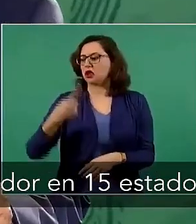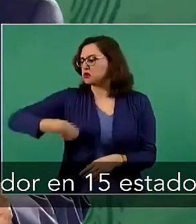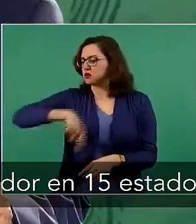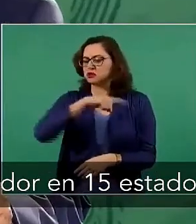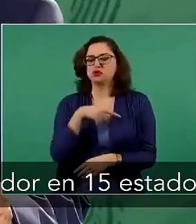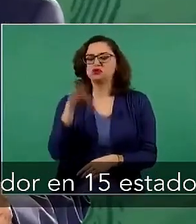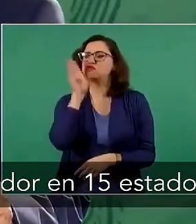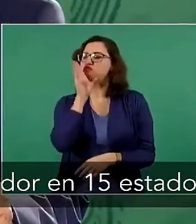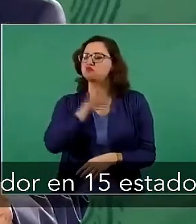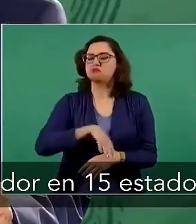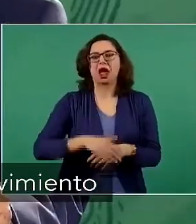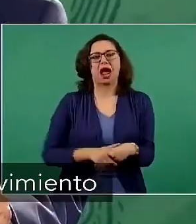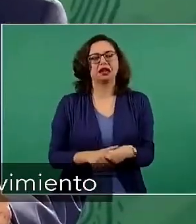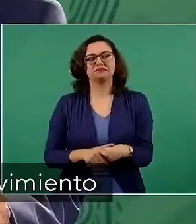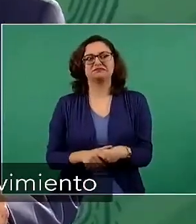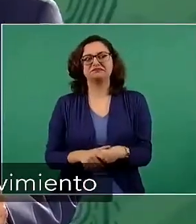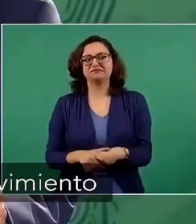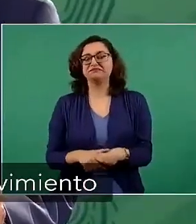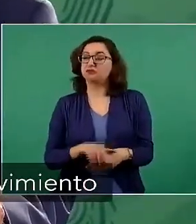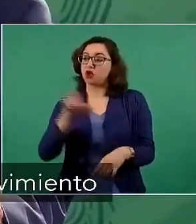en 15 estados.